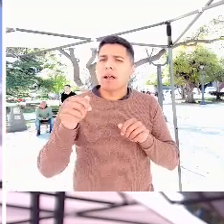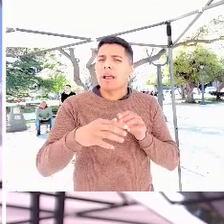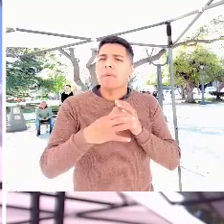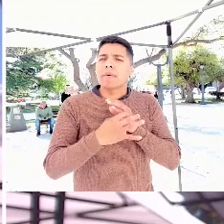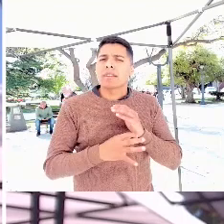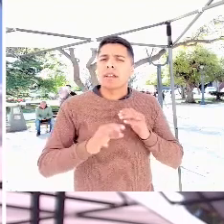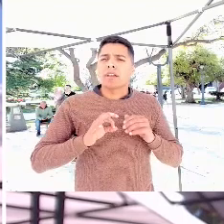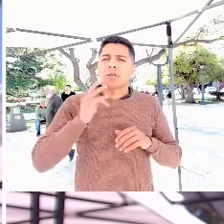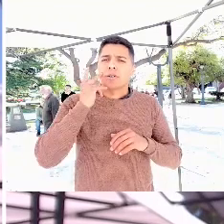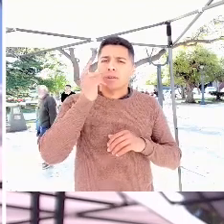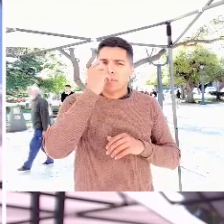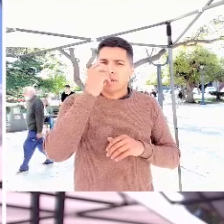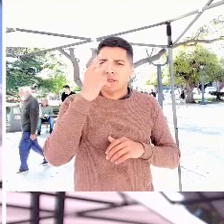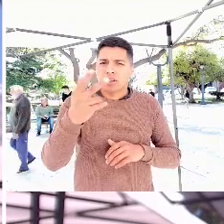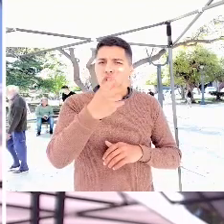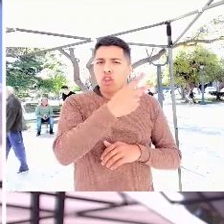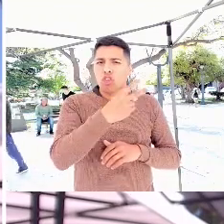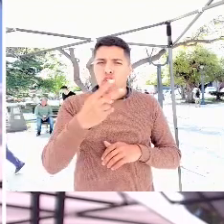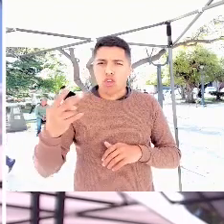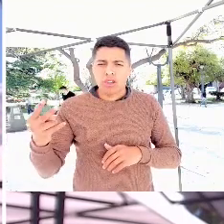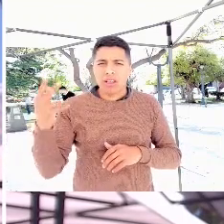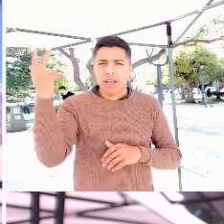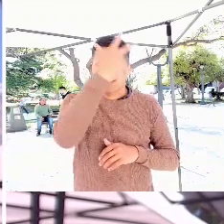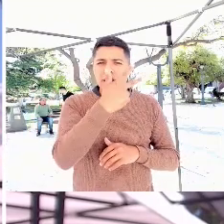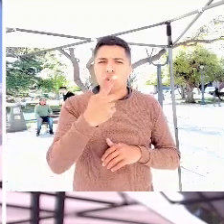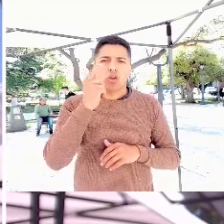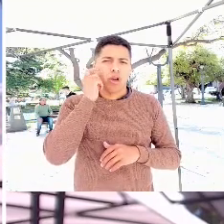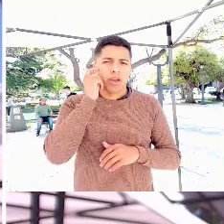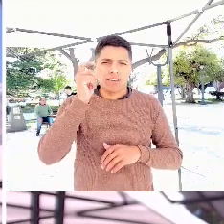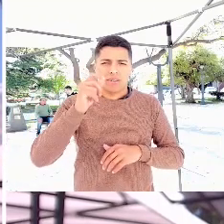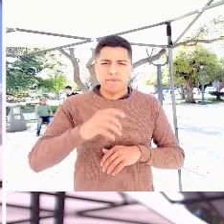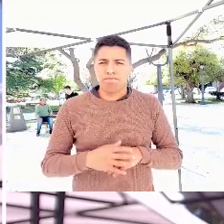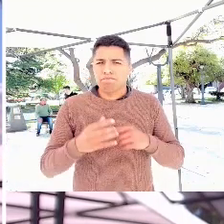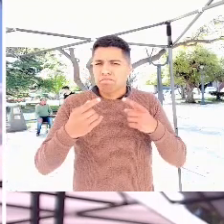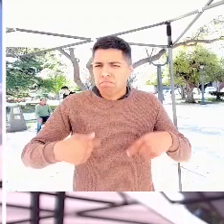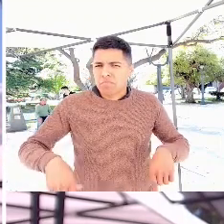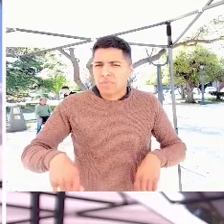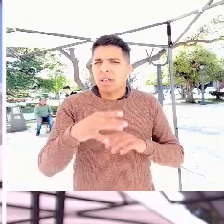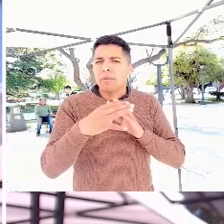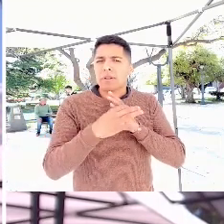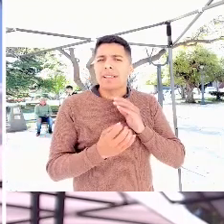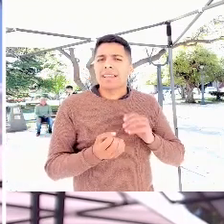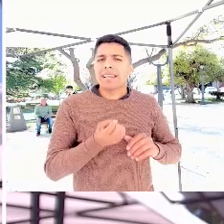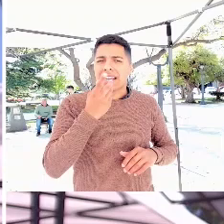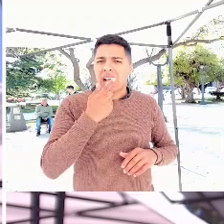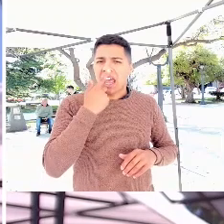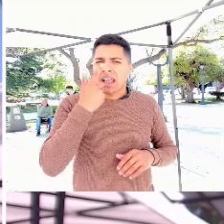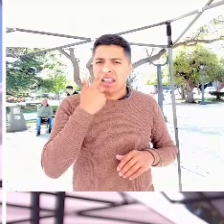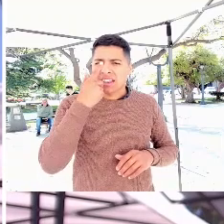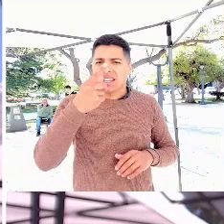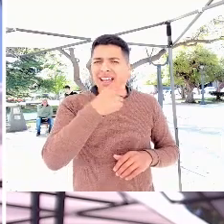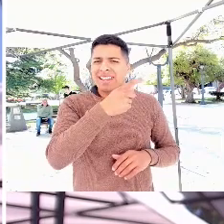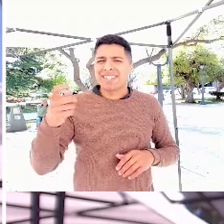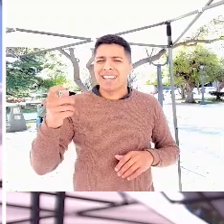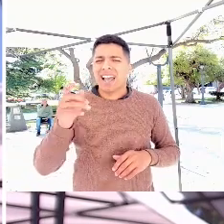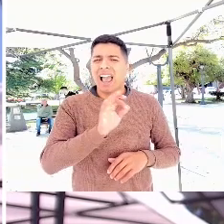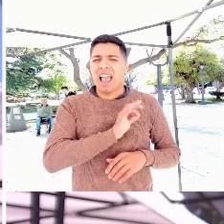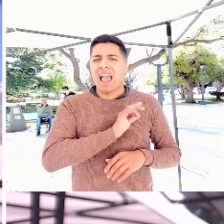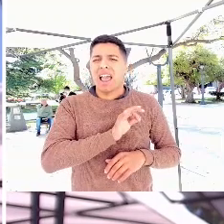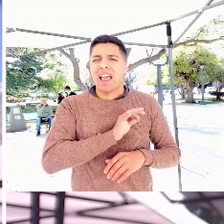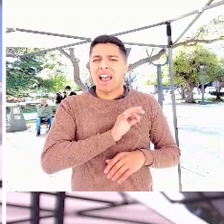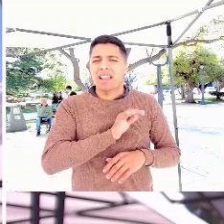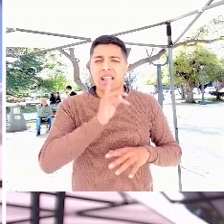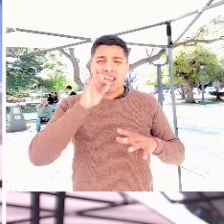expediente 2023, número 200-H1-GC, que trata, es una declaración de interés sobre el 100